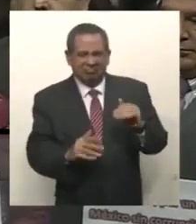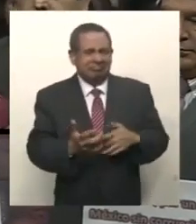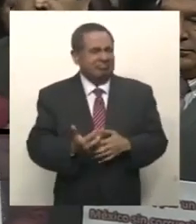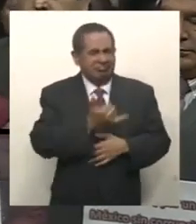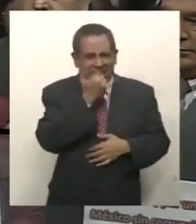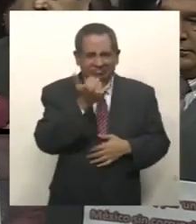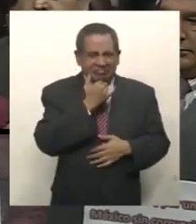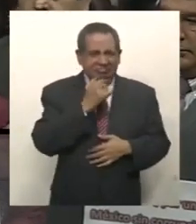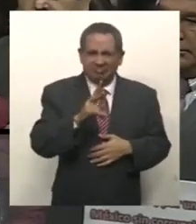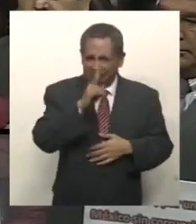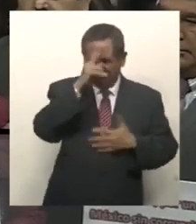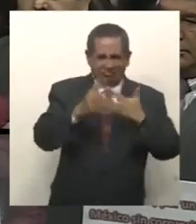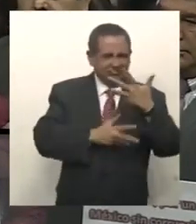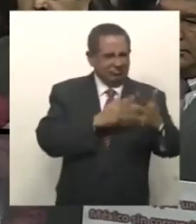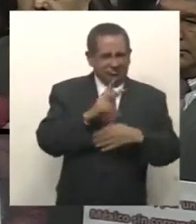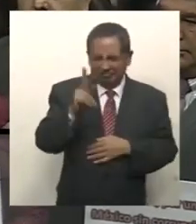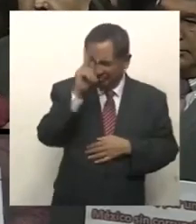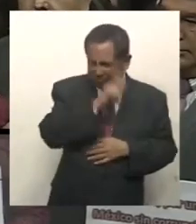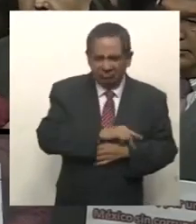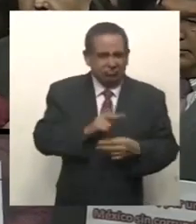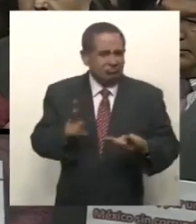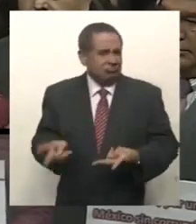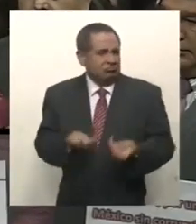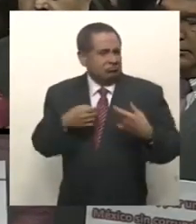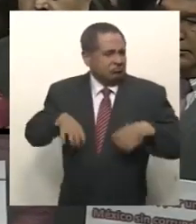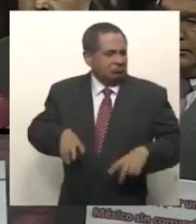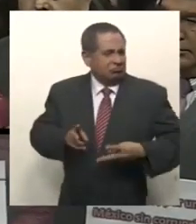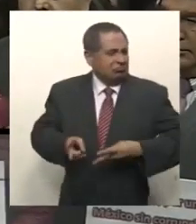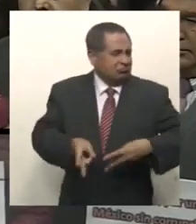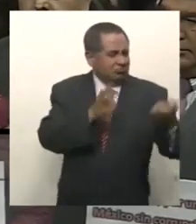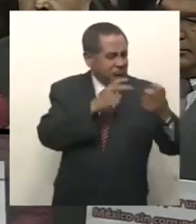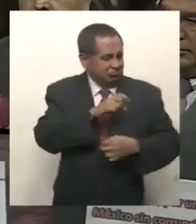la violencia, el saqueo.